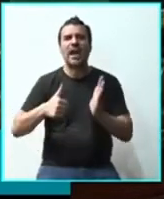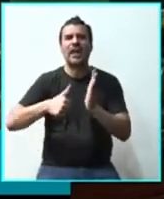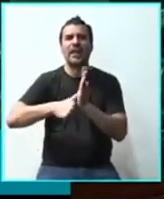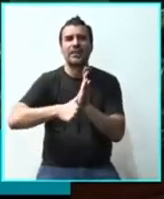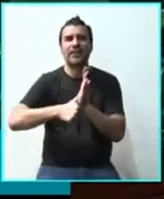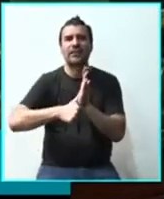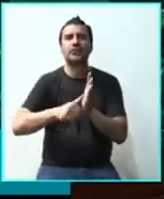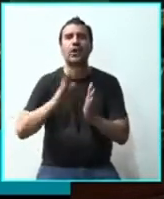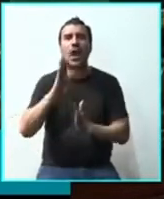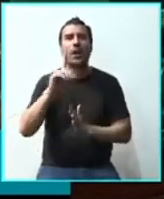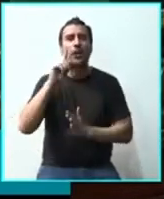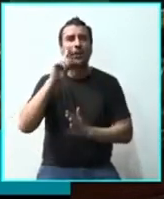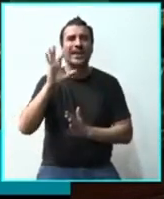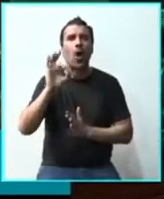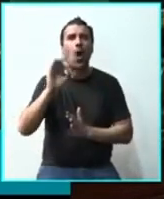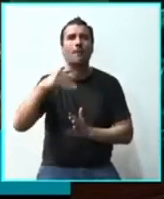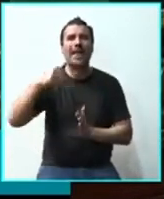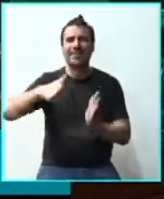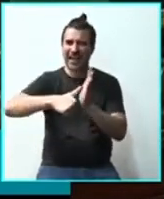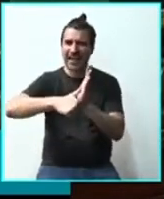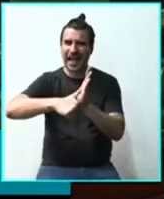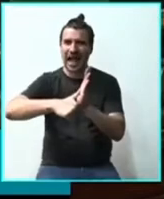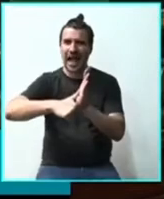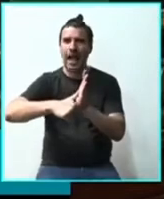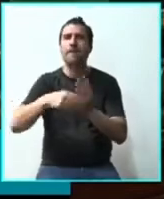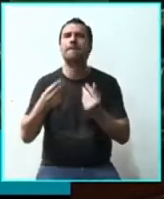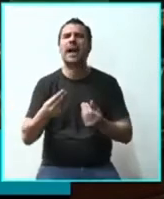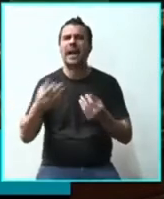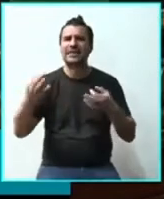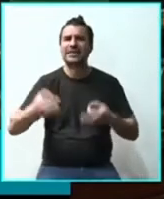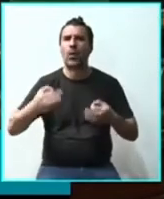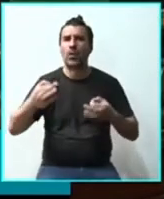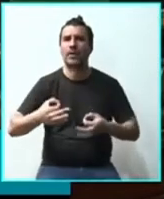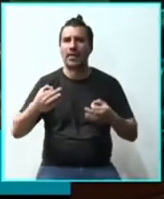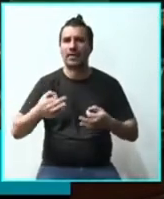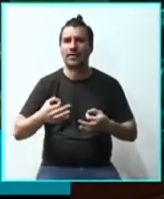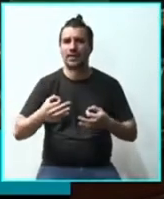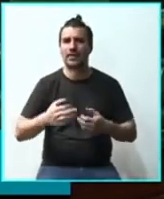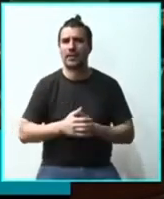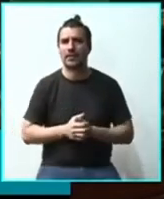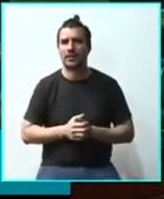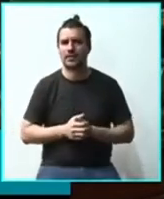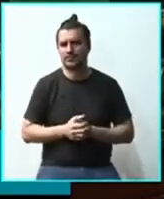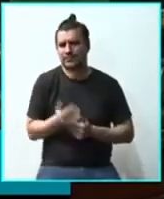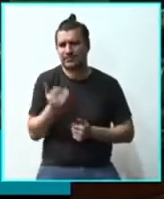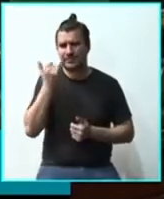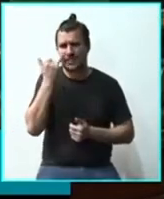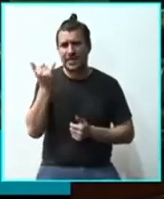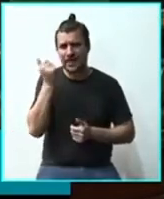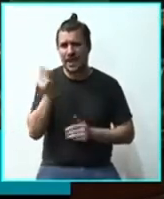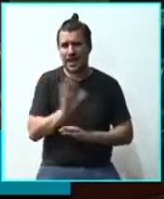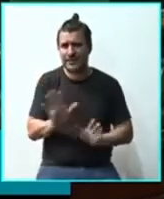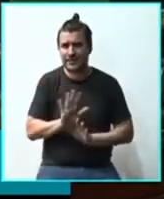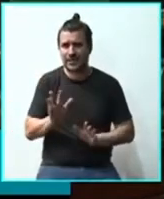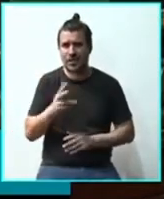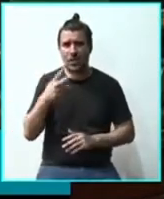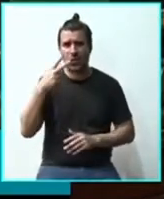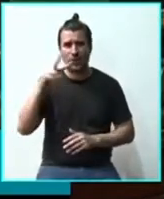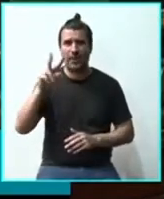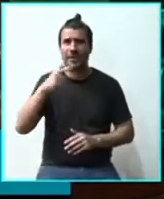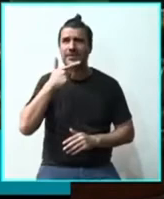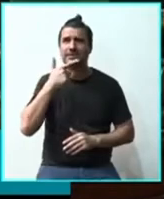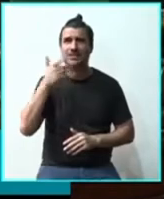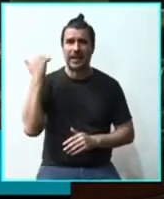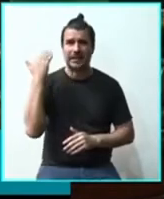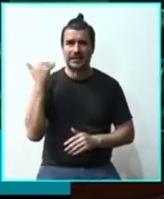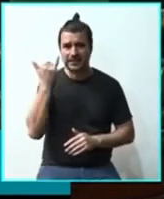Biométrica para la Seguridad. SIBIOS es la sigla. Ya está, estaba. Nosotros lo que